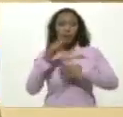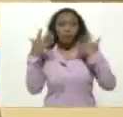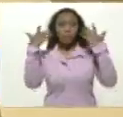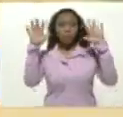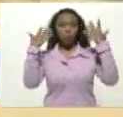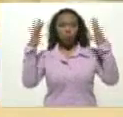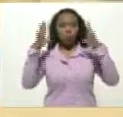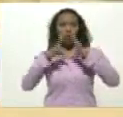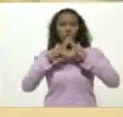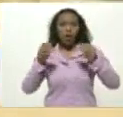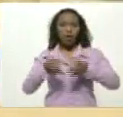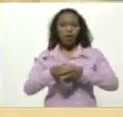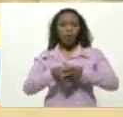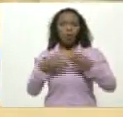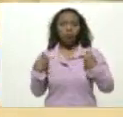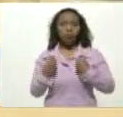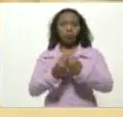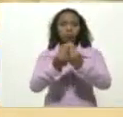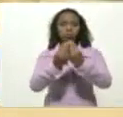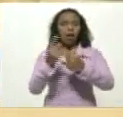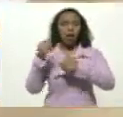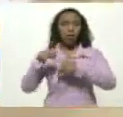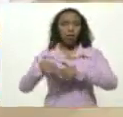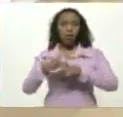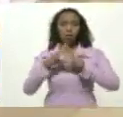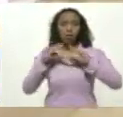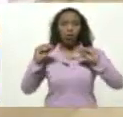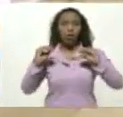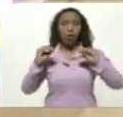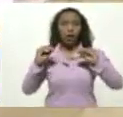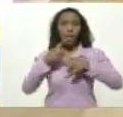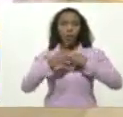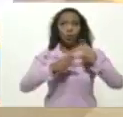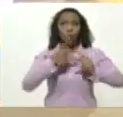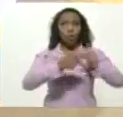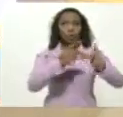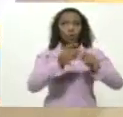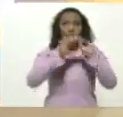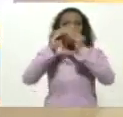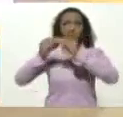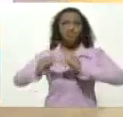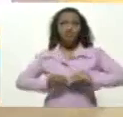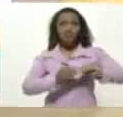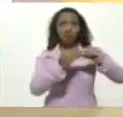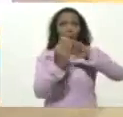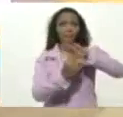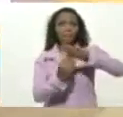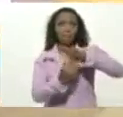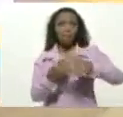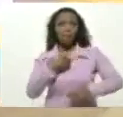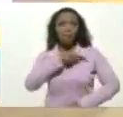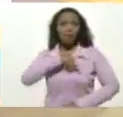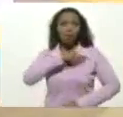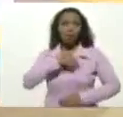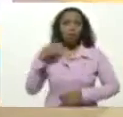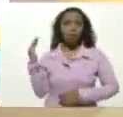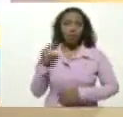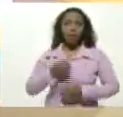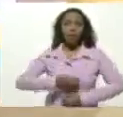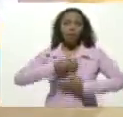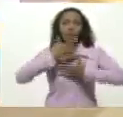el equipo que acompaña a todo el proceso de la conformación de la base de misiones, porque bien lo expresaba